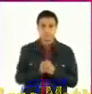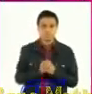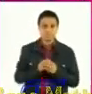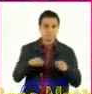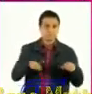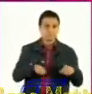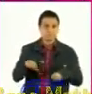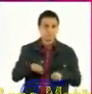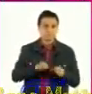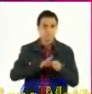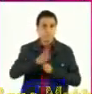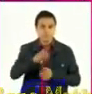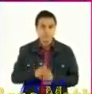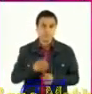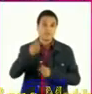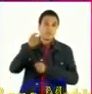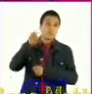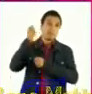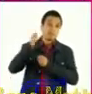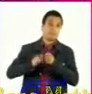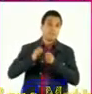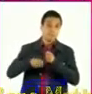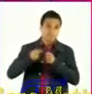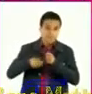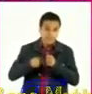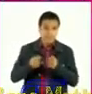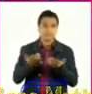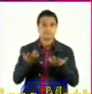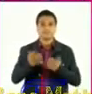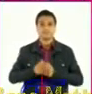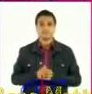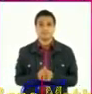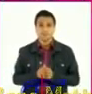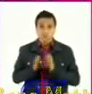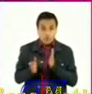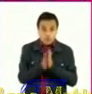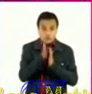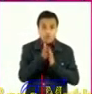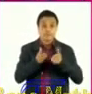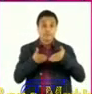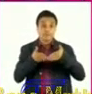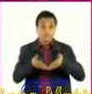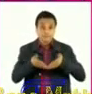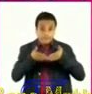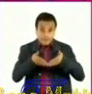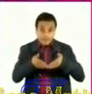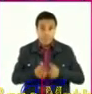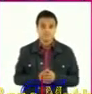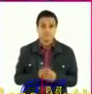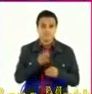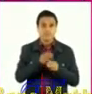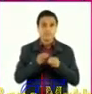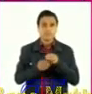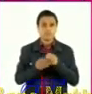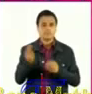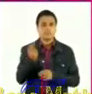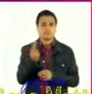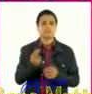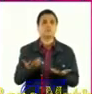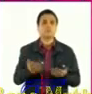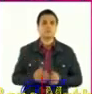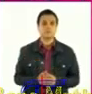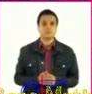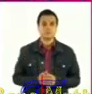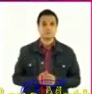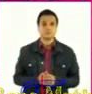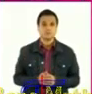playa? Pescar. No, construir la balsa. Tienes razón. ¿Y qué materiales necesita? Es que